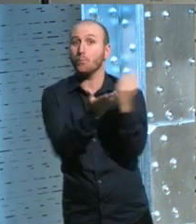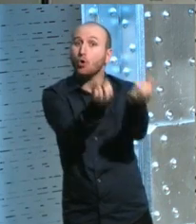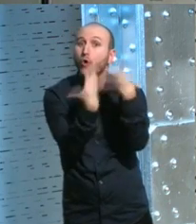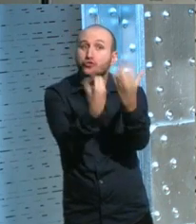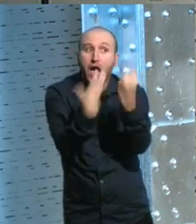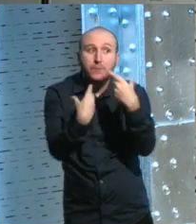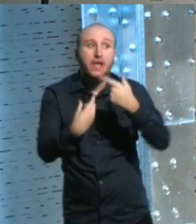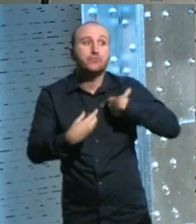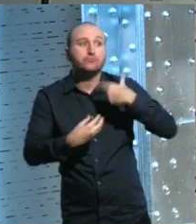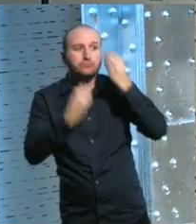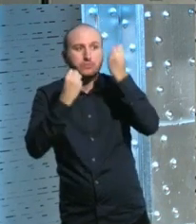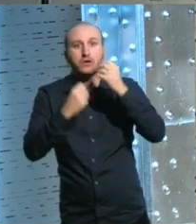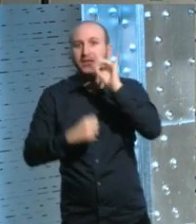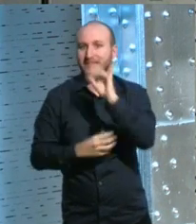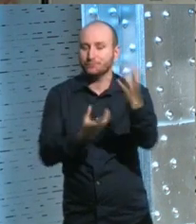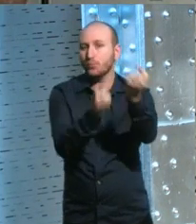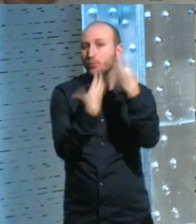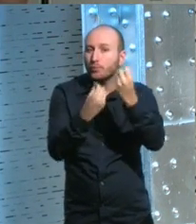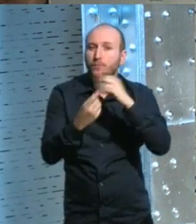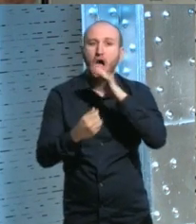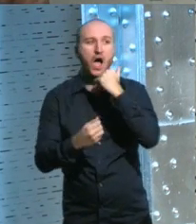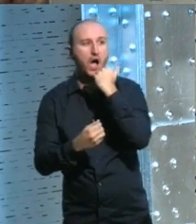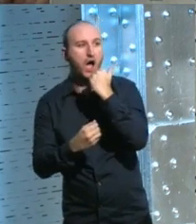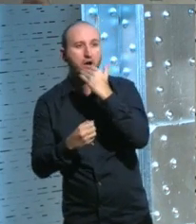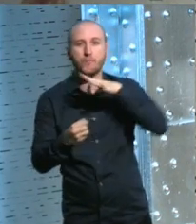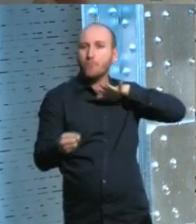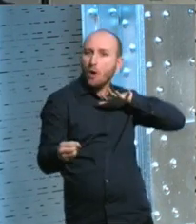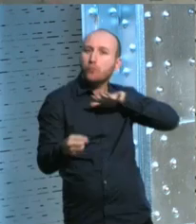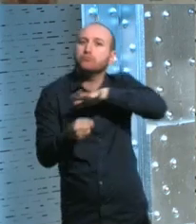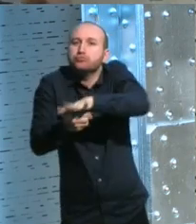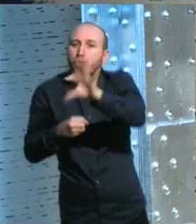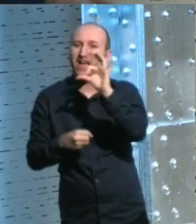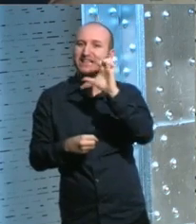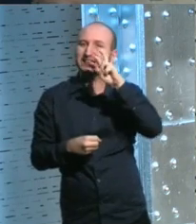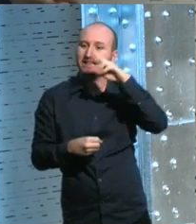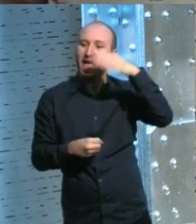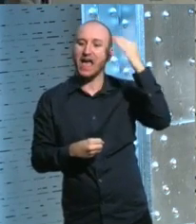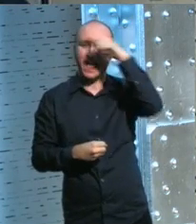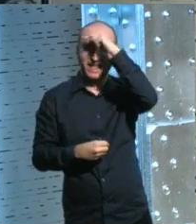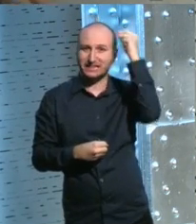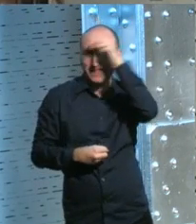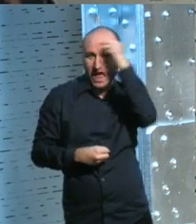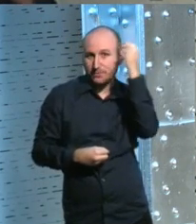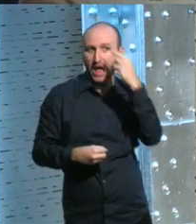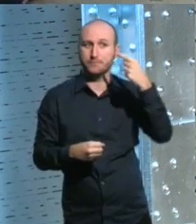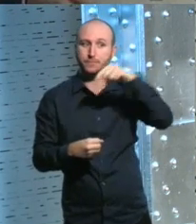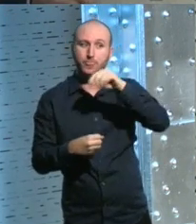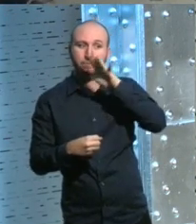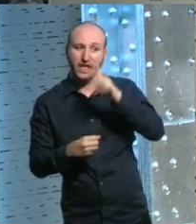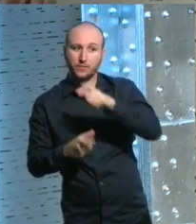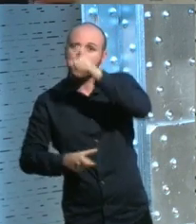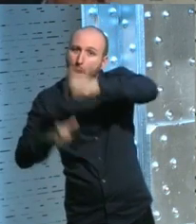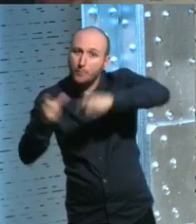digo creo yo, me lo han mencionado, una influencia que viene de Serbia. Son parte de la gente